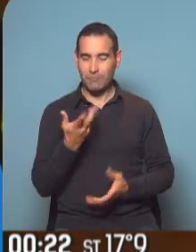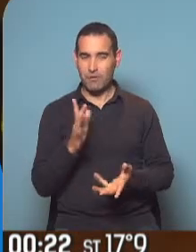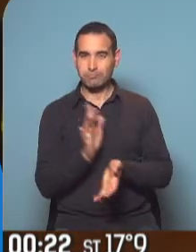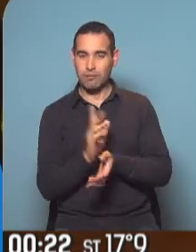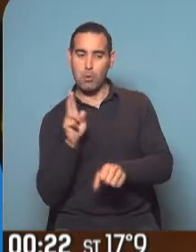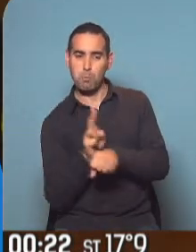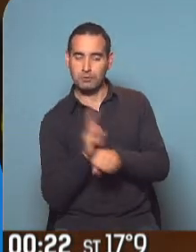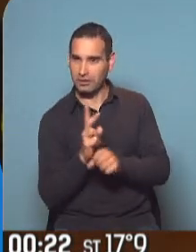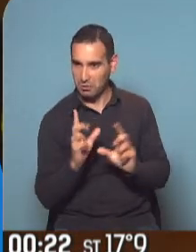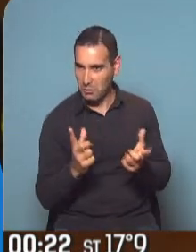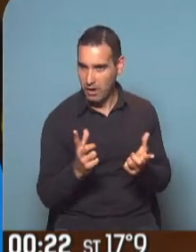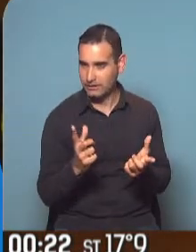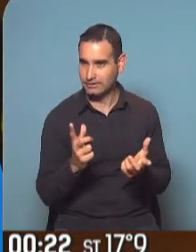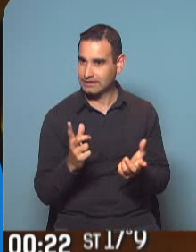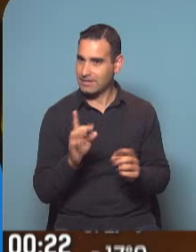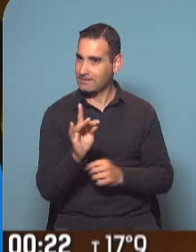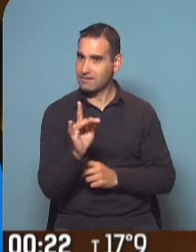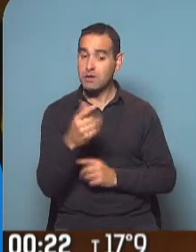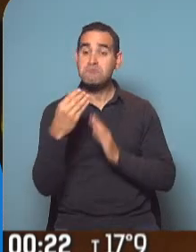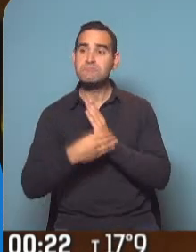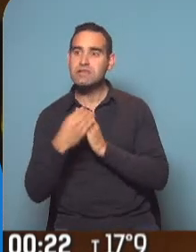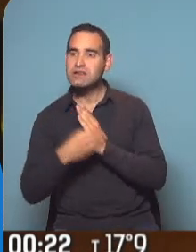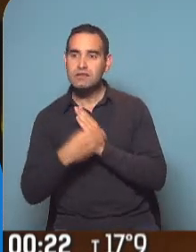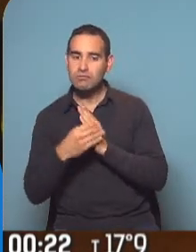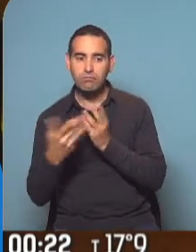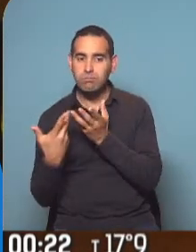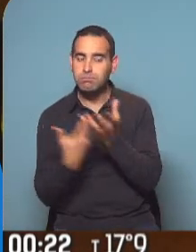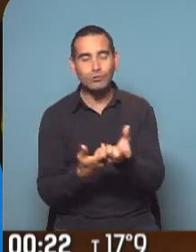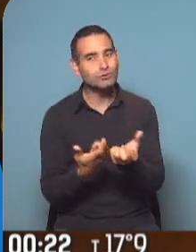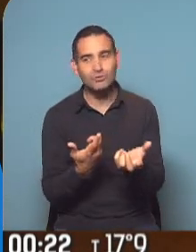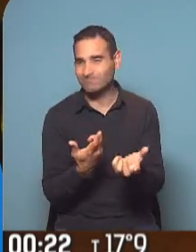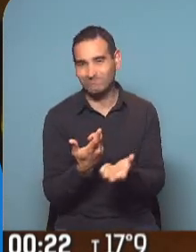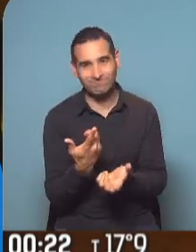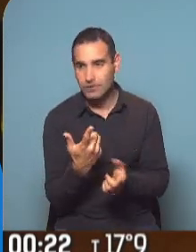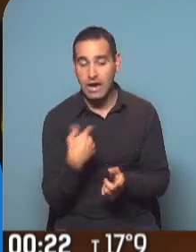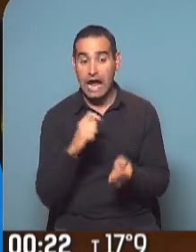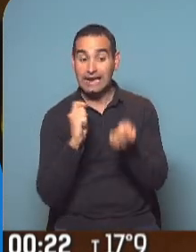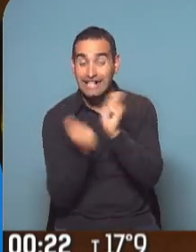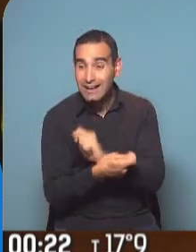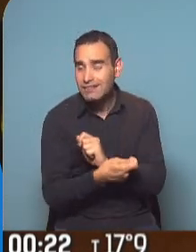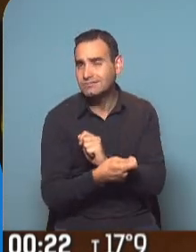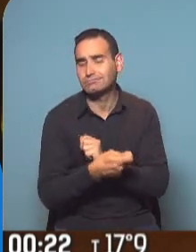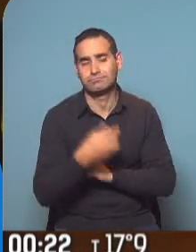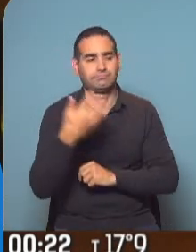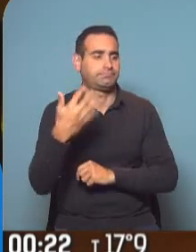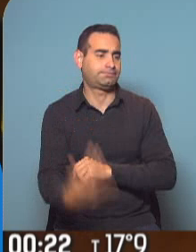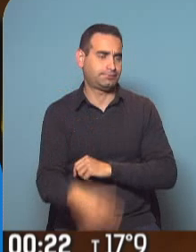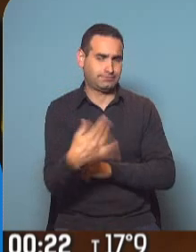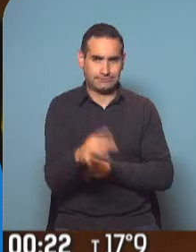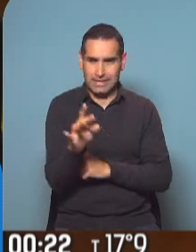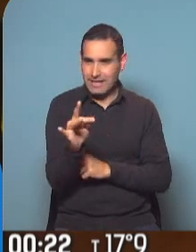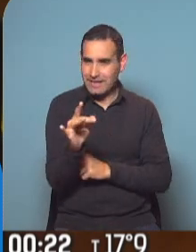Y demasiado expuesto, y los ministros no son fusibles, y la tarea de cambio es una tarea que obviamente